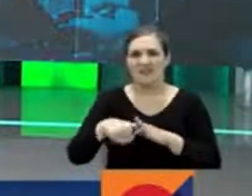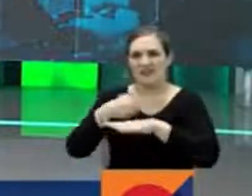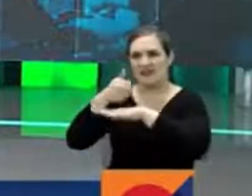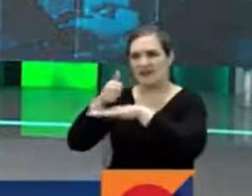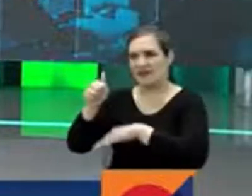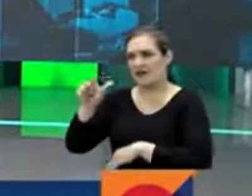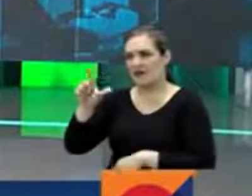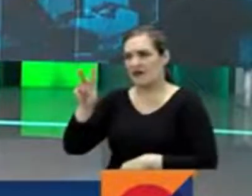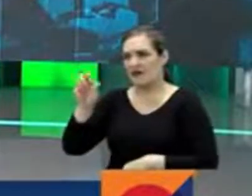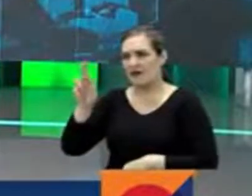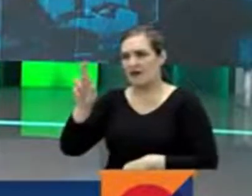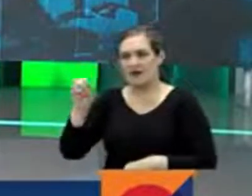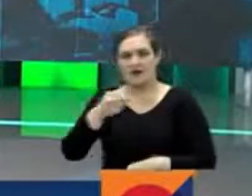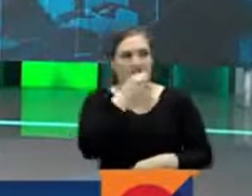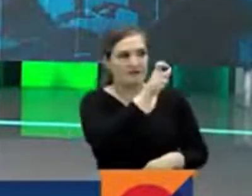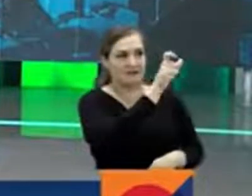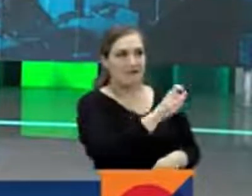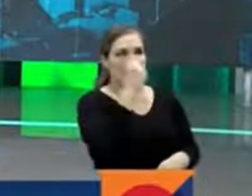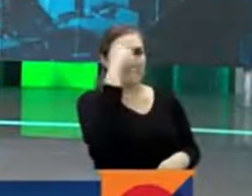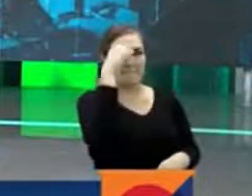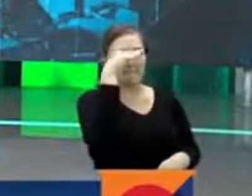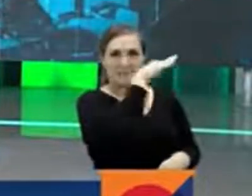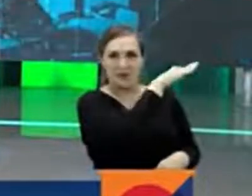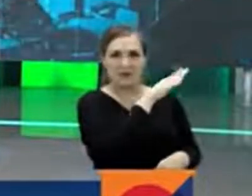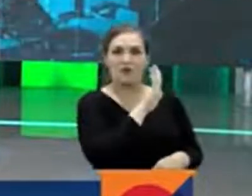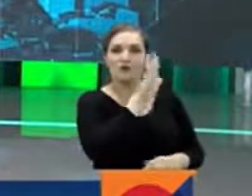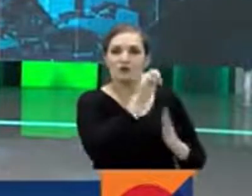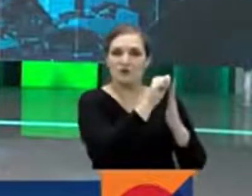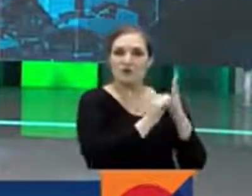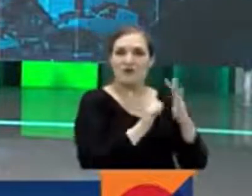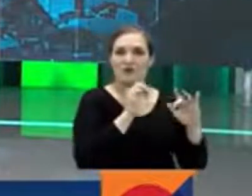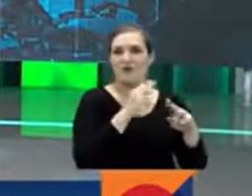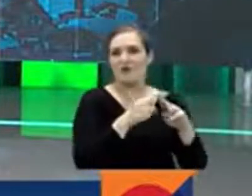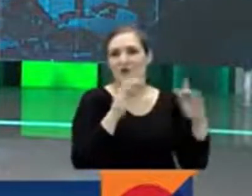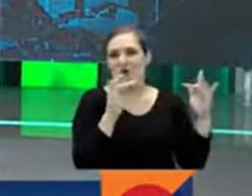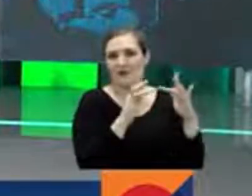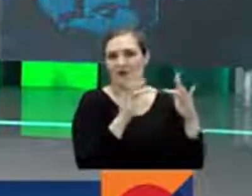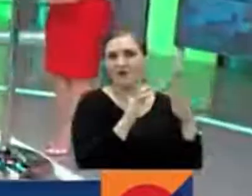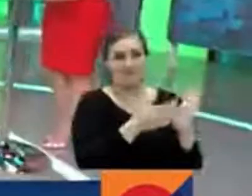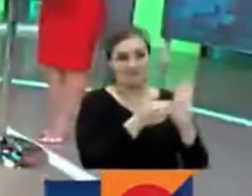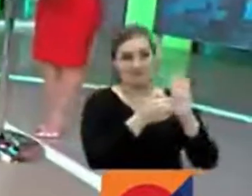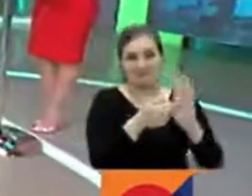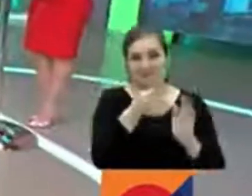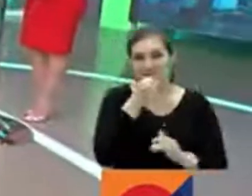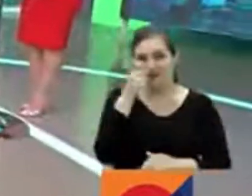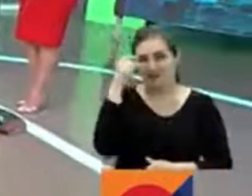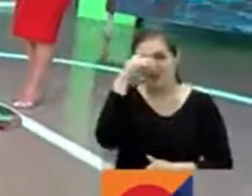García con el presidente electo Gustavo Petro en el programa Conectados. Feliz noche para todos.